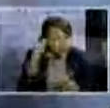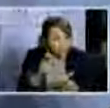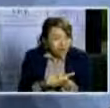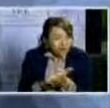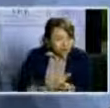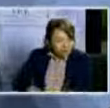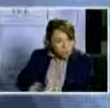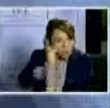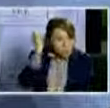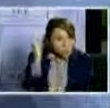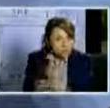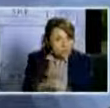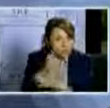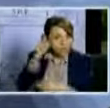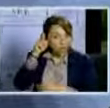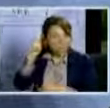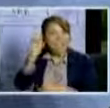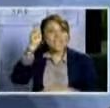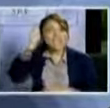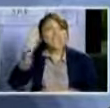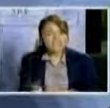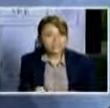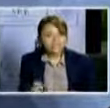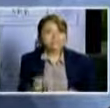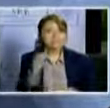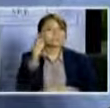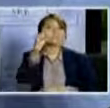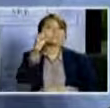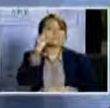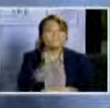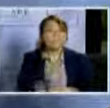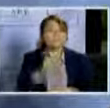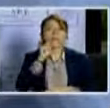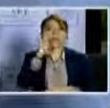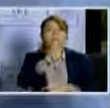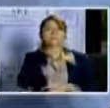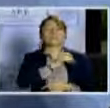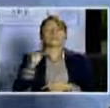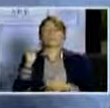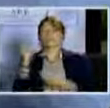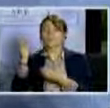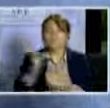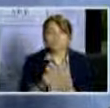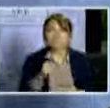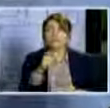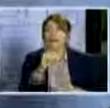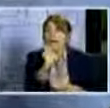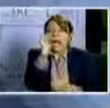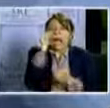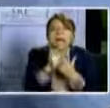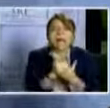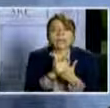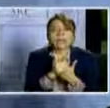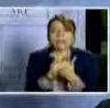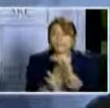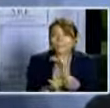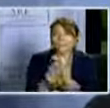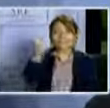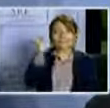de la vida del ser humano encuentran una ventanilla, un instrumento, un programa, un fondo.